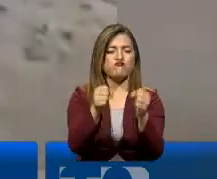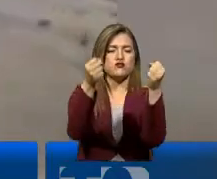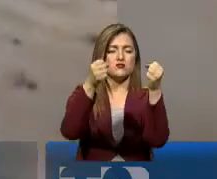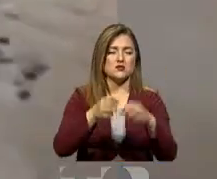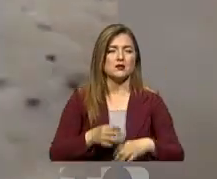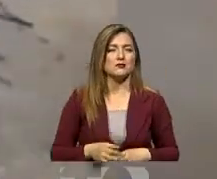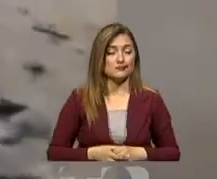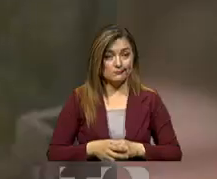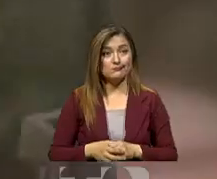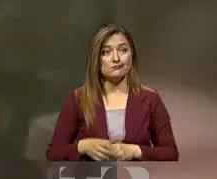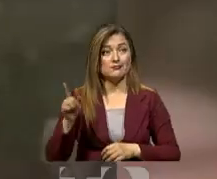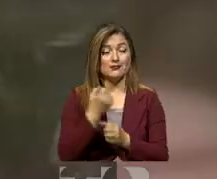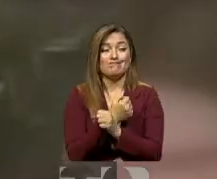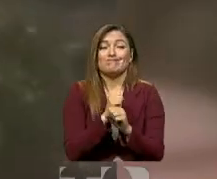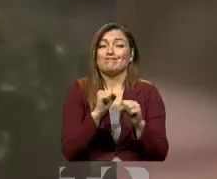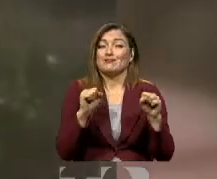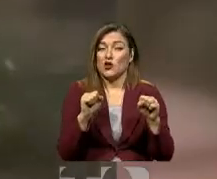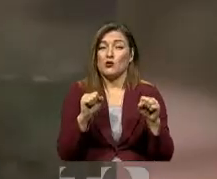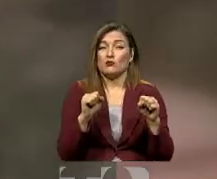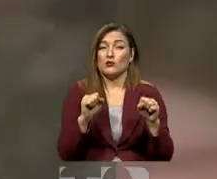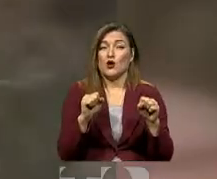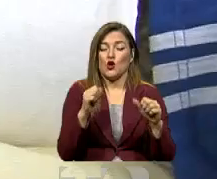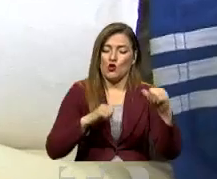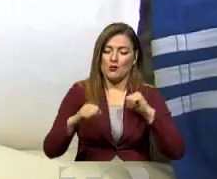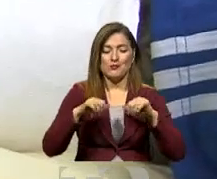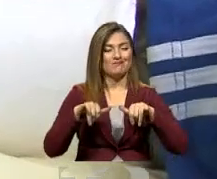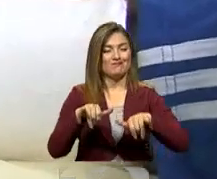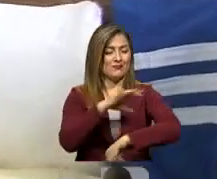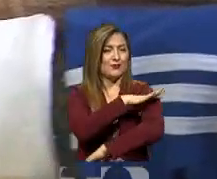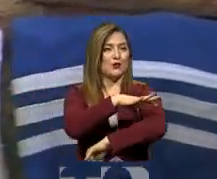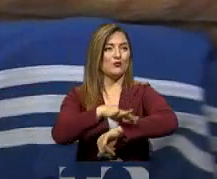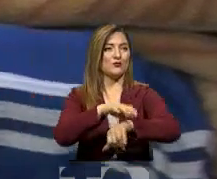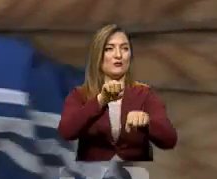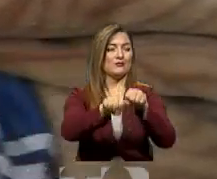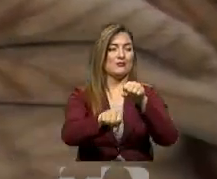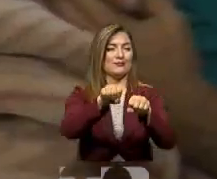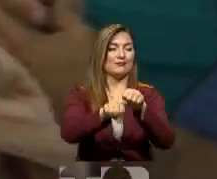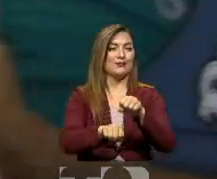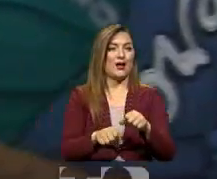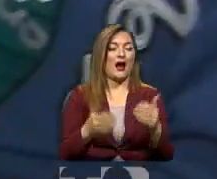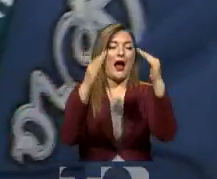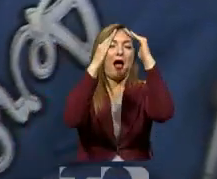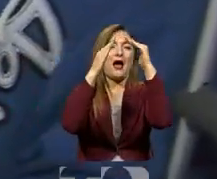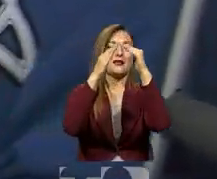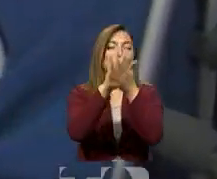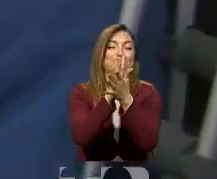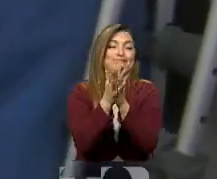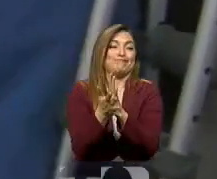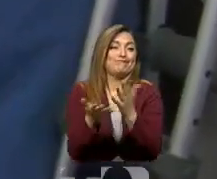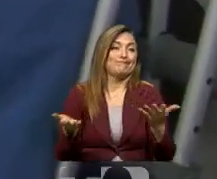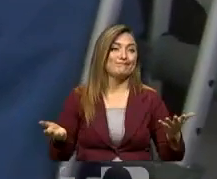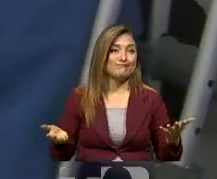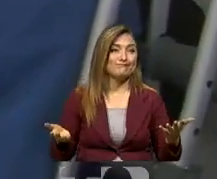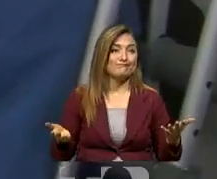del mortal aluvión pero su calvario continúa su pierna sigue lastimada no tiene donde vivir y teme que bajo estas condiciones